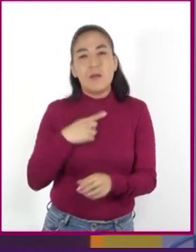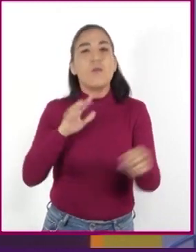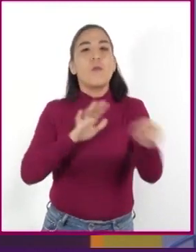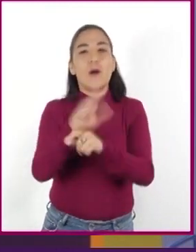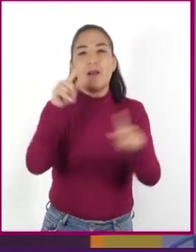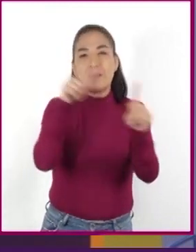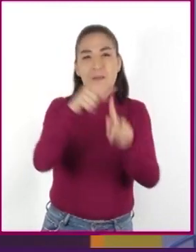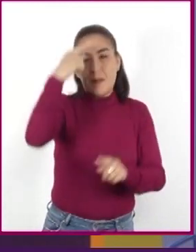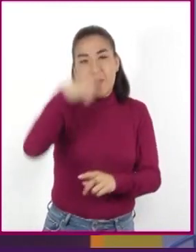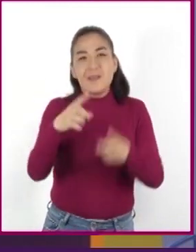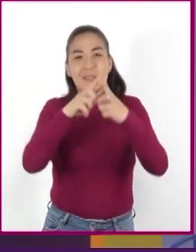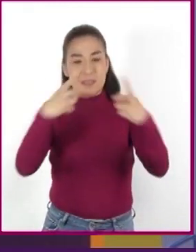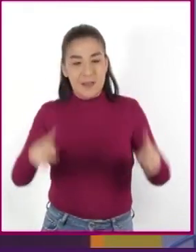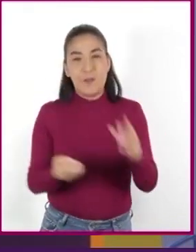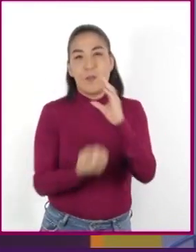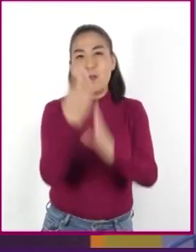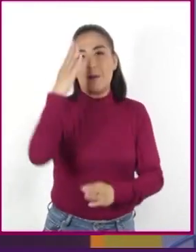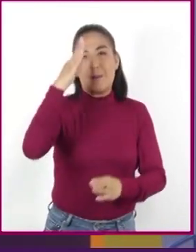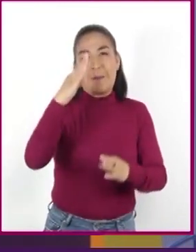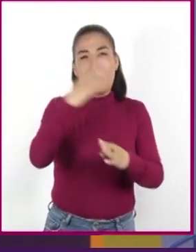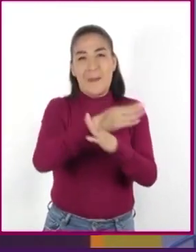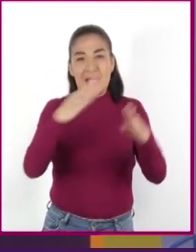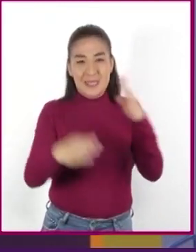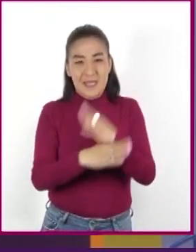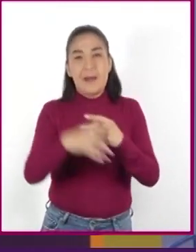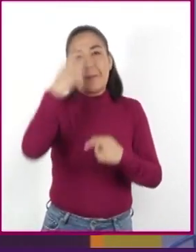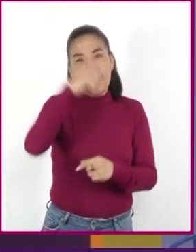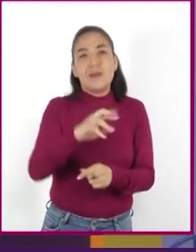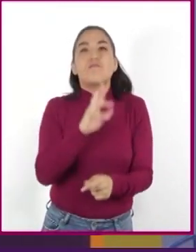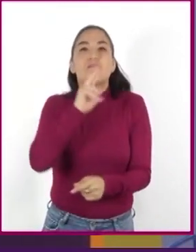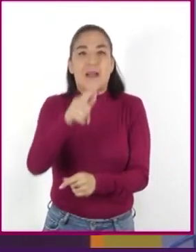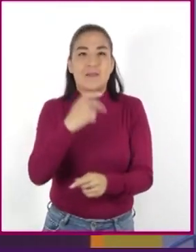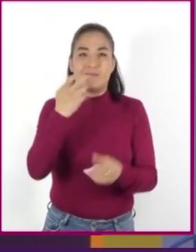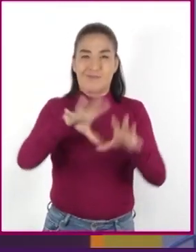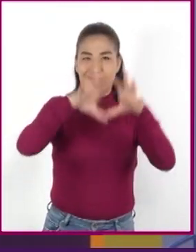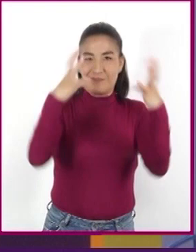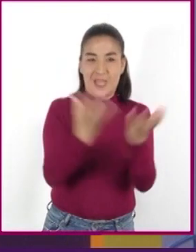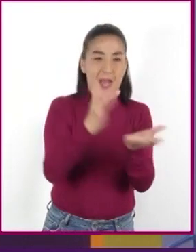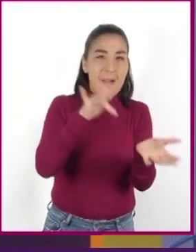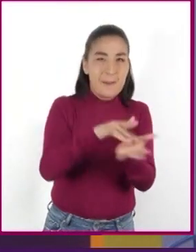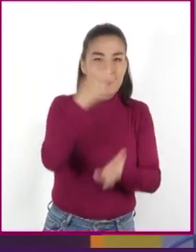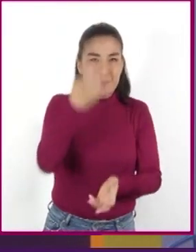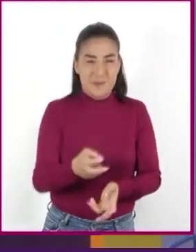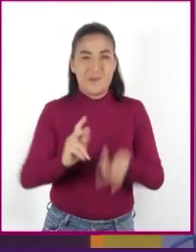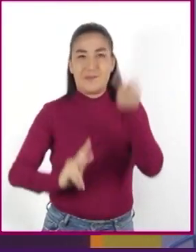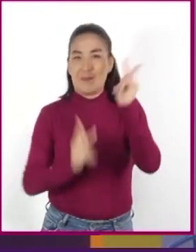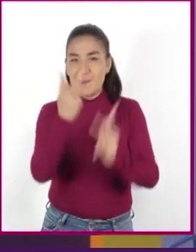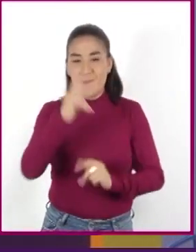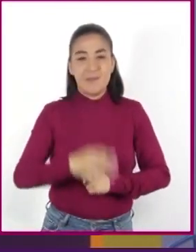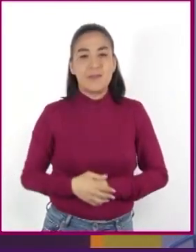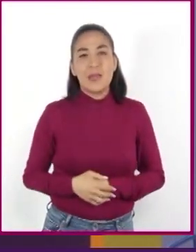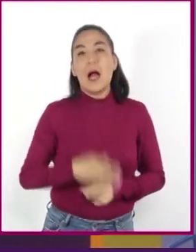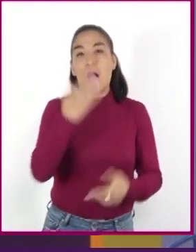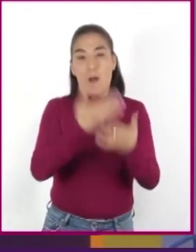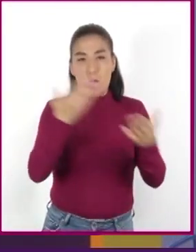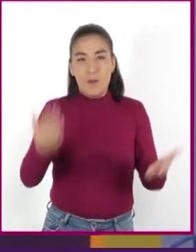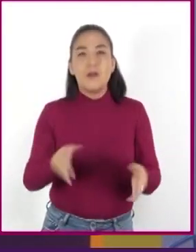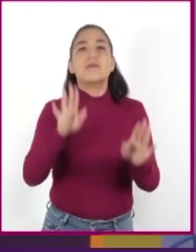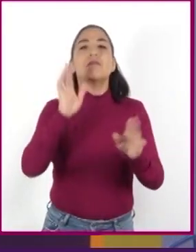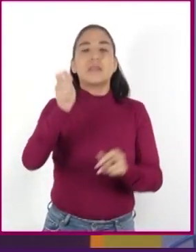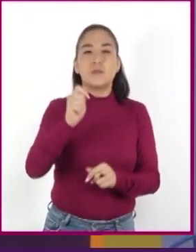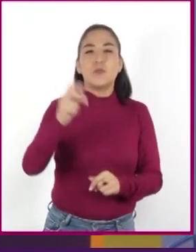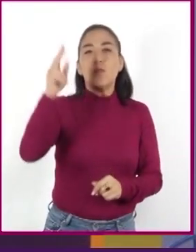por desarrollar nuevos materiales que sean amigables con el ambiente. Actualmente se ha logrado elaborar